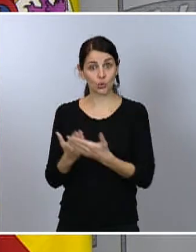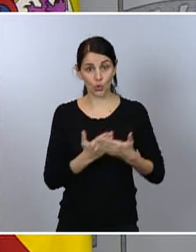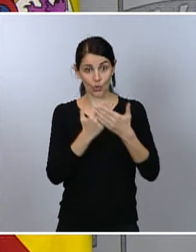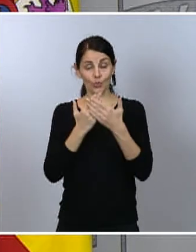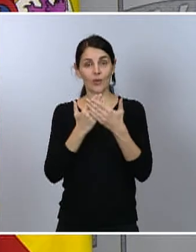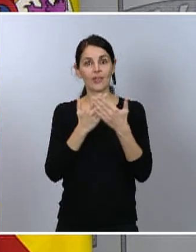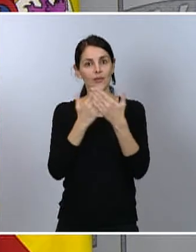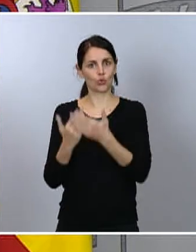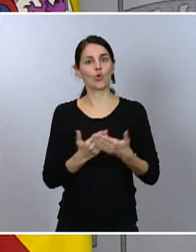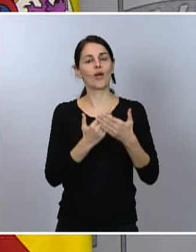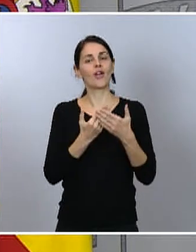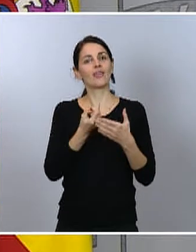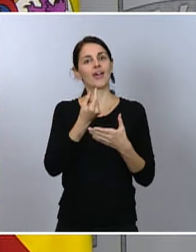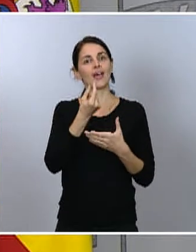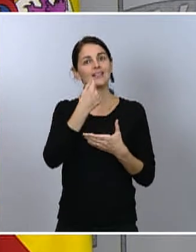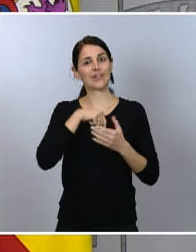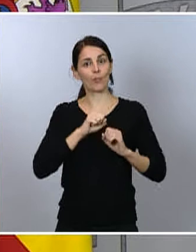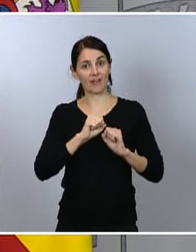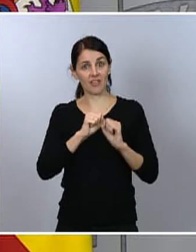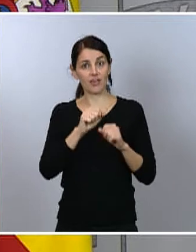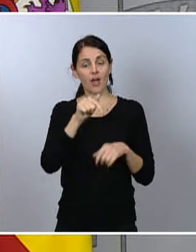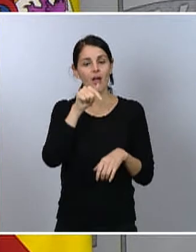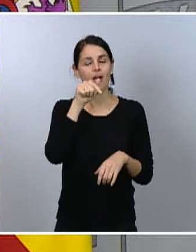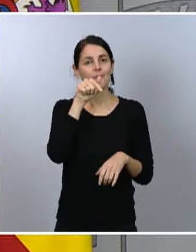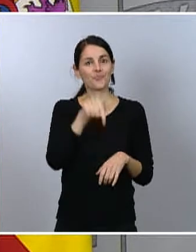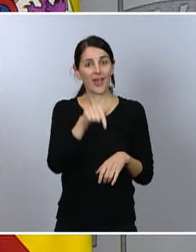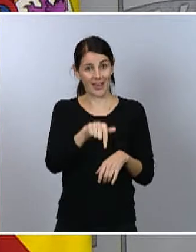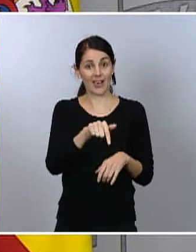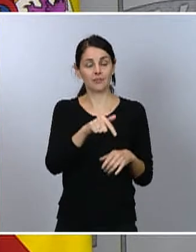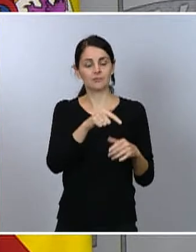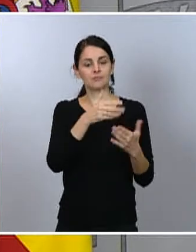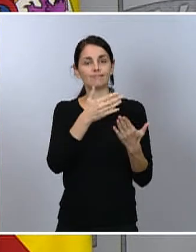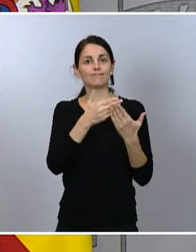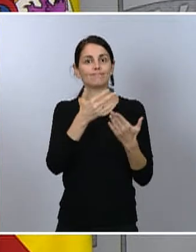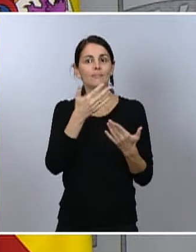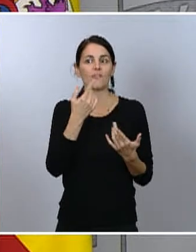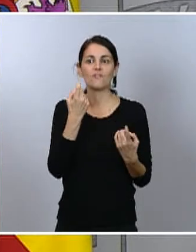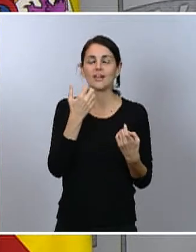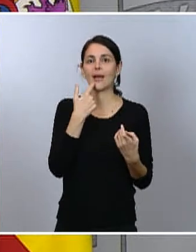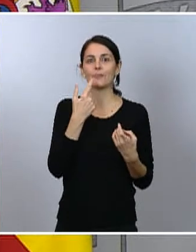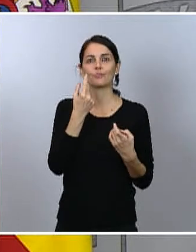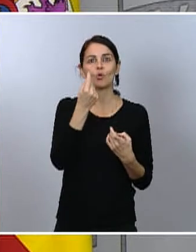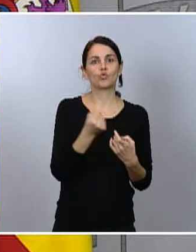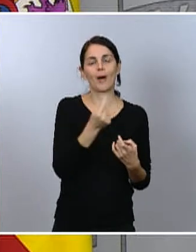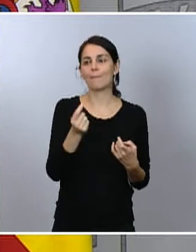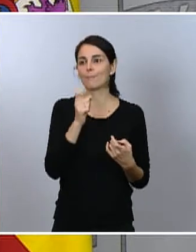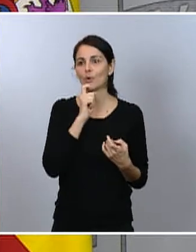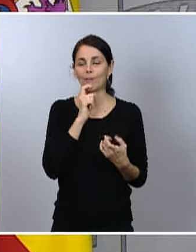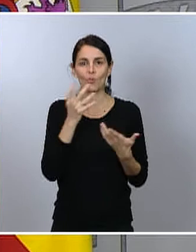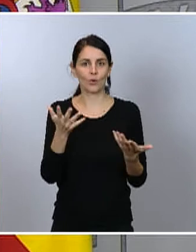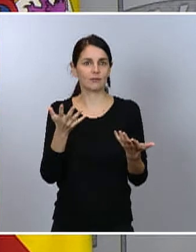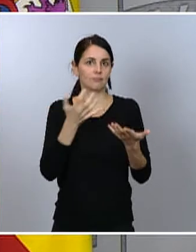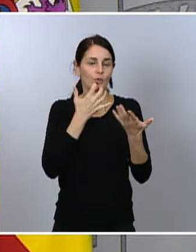total de infectados en la población, no se están teniendo en cuenta aquellos casos que han ocurrido en